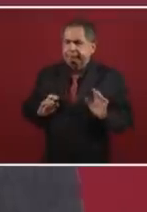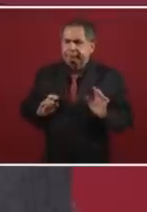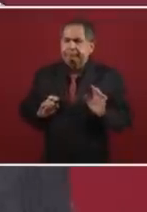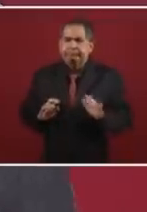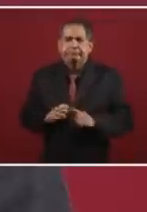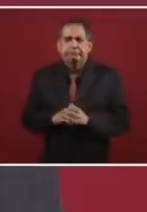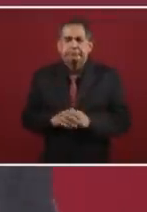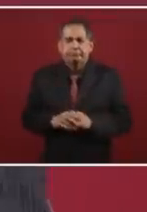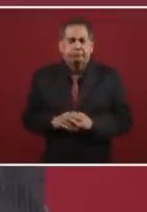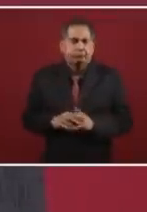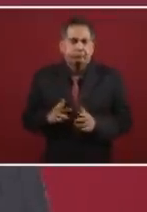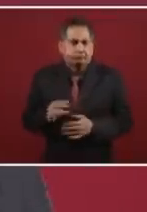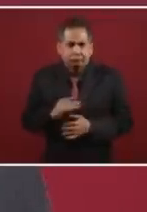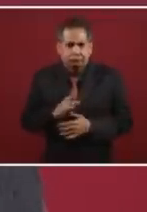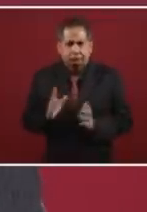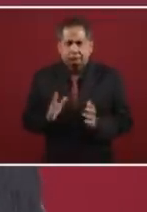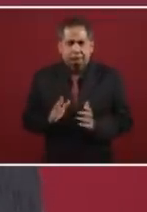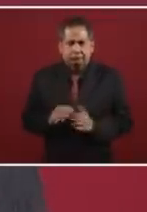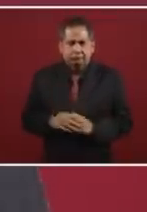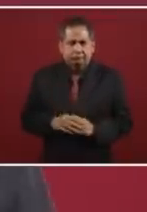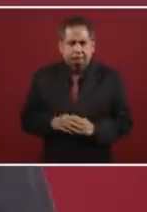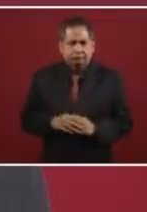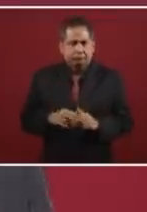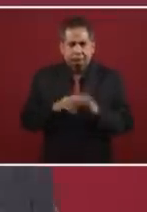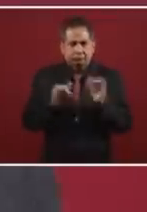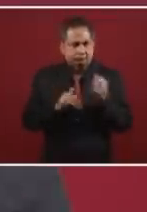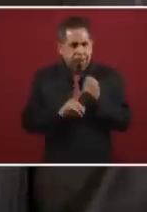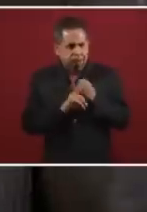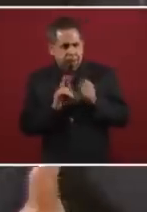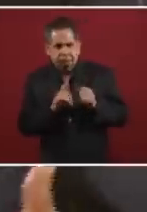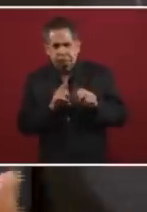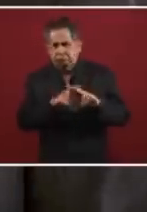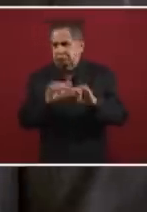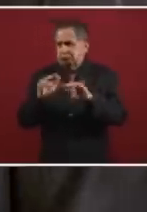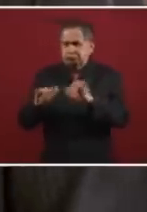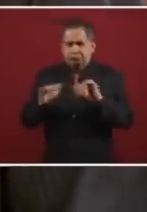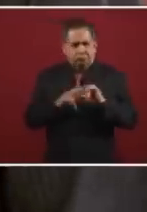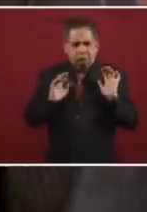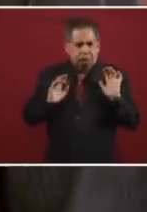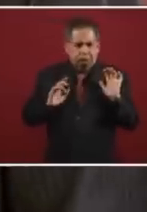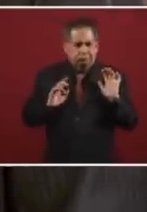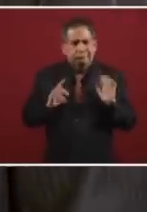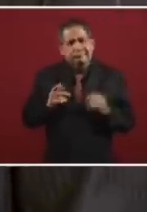no tengo pues ningún problema con nadie pero